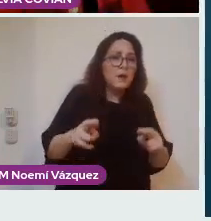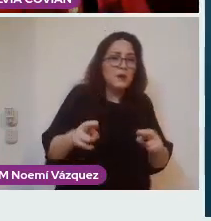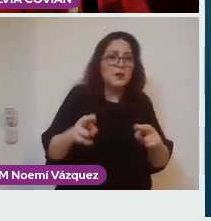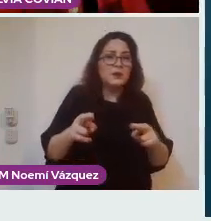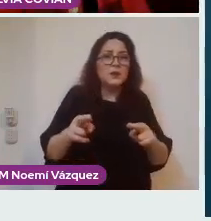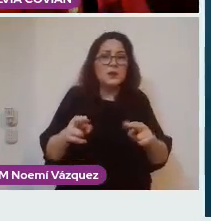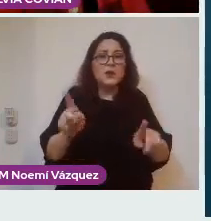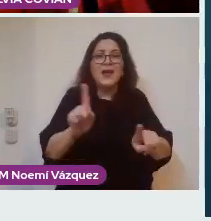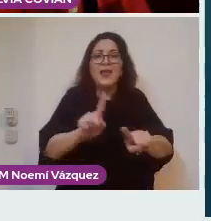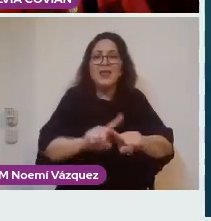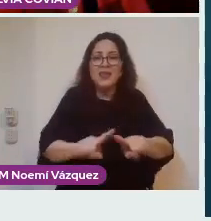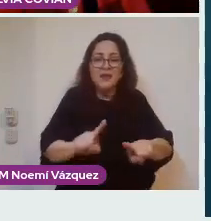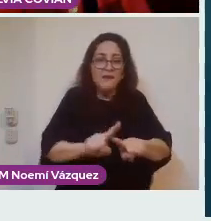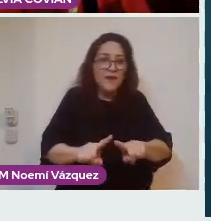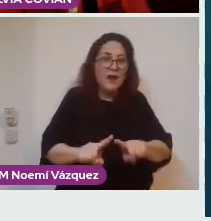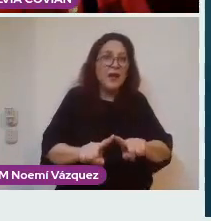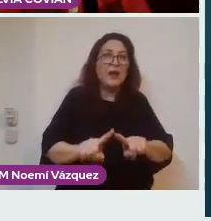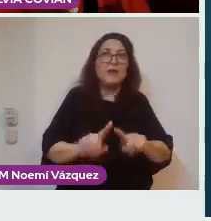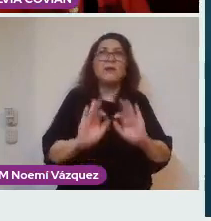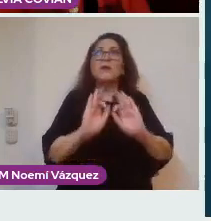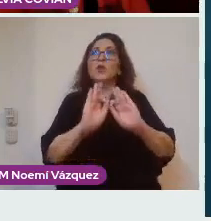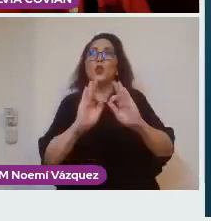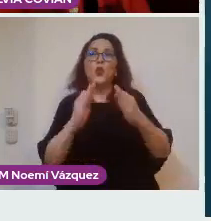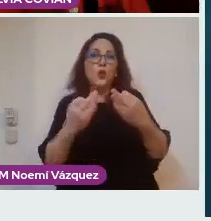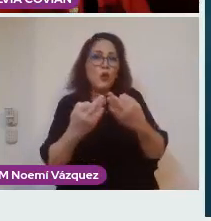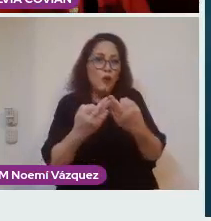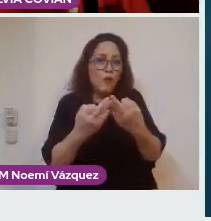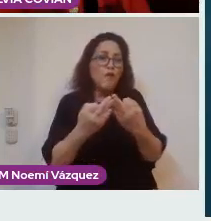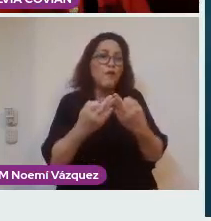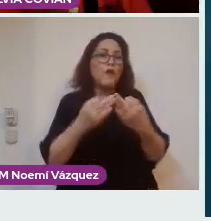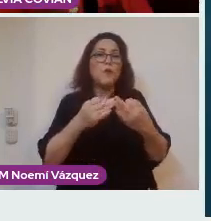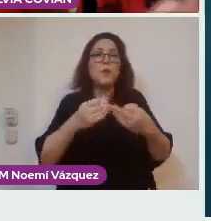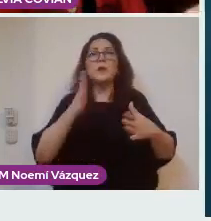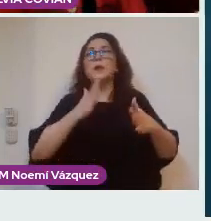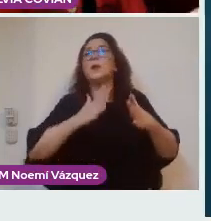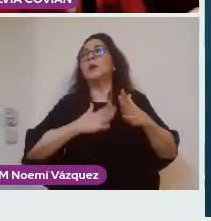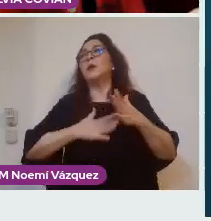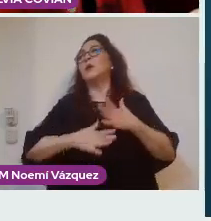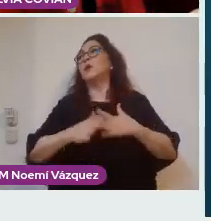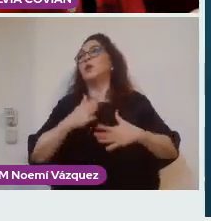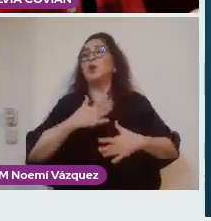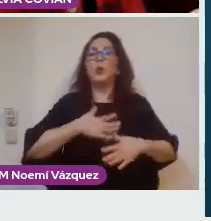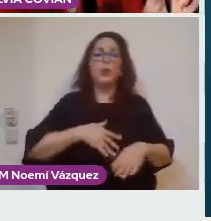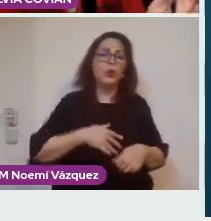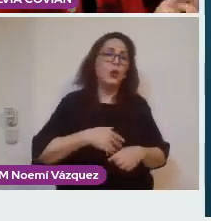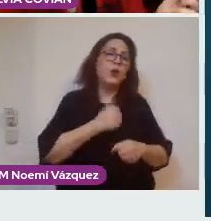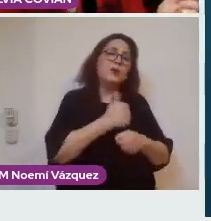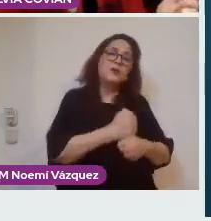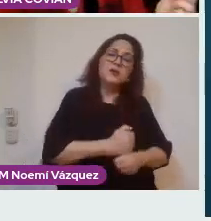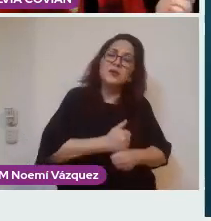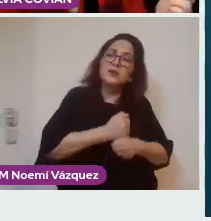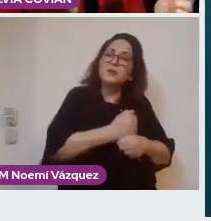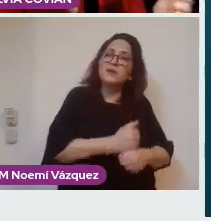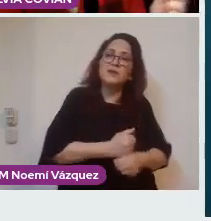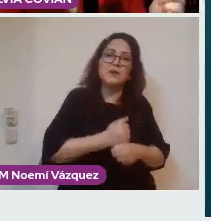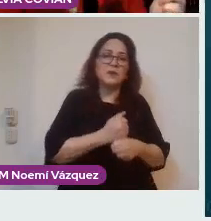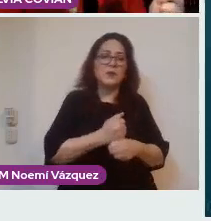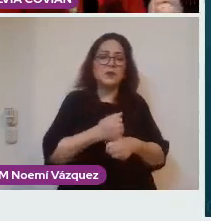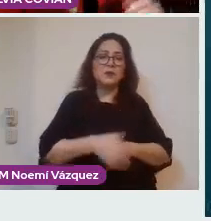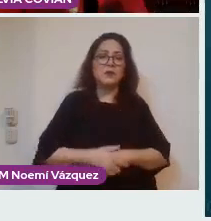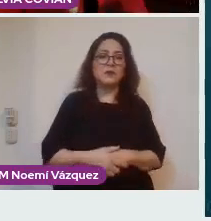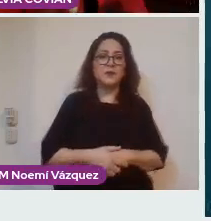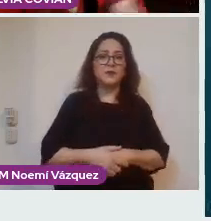comunicar hacia adentro. Y no olvidemos esta distorsión de la percepción que también influye en cómo interpreto mis